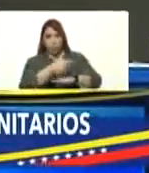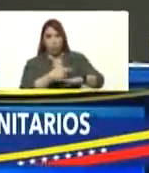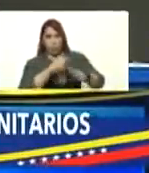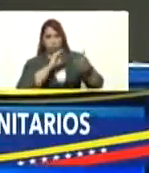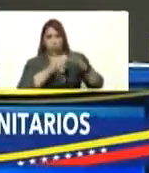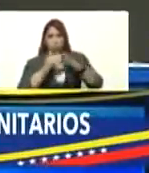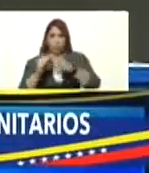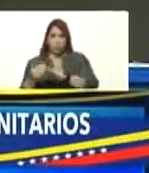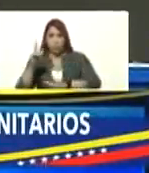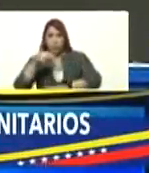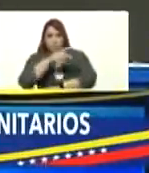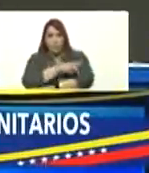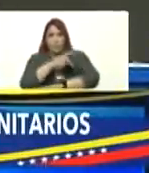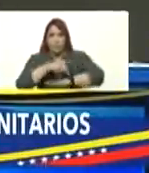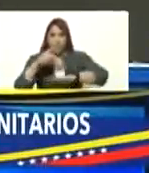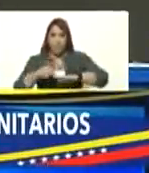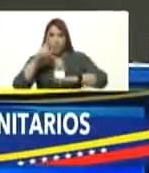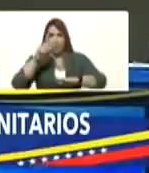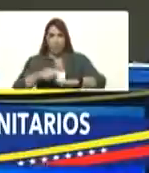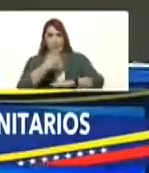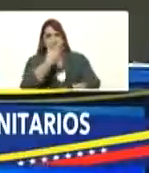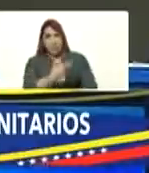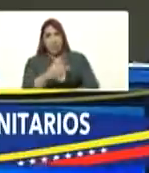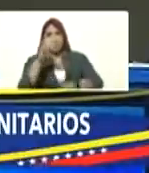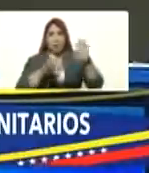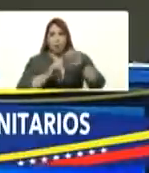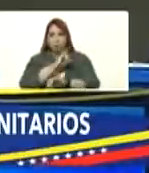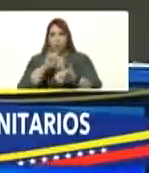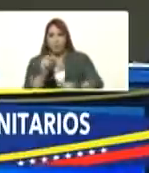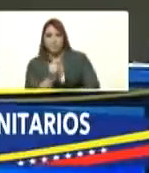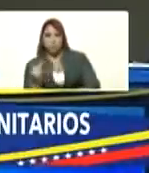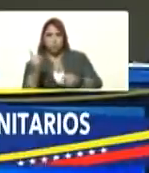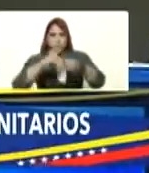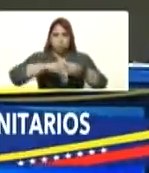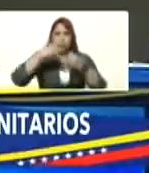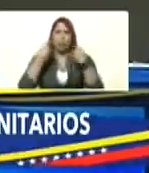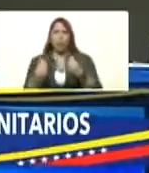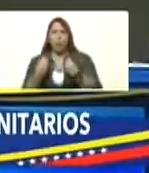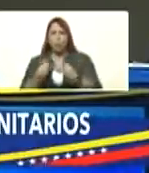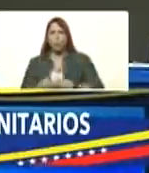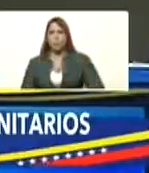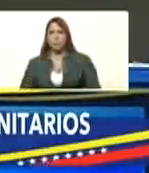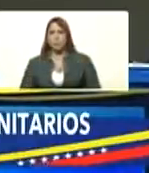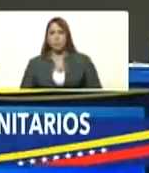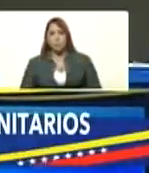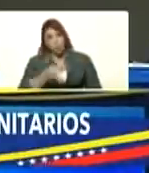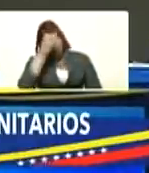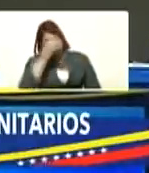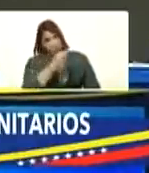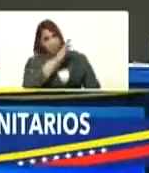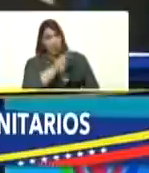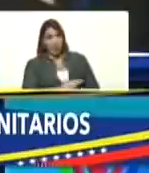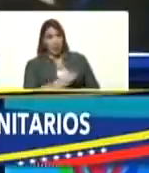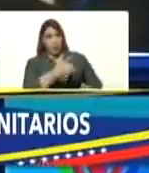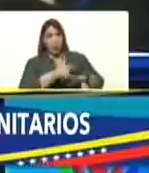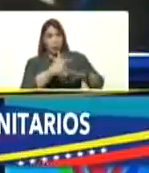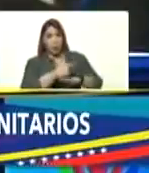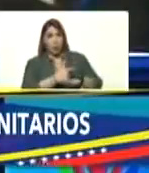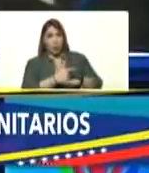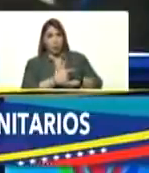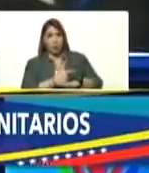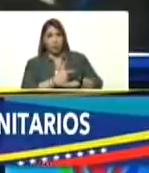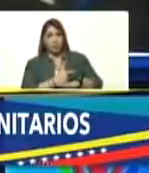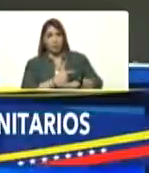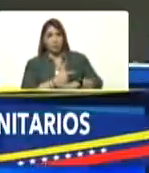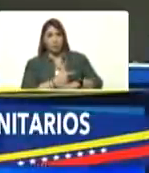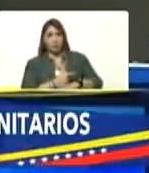el eje parroquial. Esos proyectos ya han sido evaluados y cargados. El proyecto correcto, ya está pero cargado ¿cómo? Consejo Federal de Gobierno. Correcto, ponme un ejemplo. Es un una proyecto. Réplica